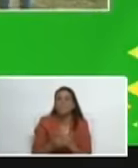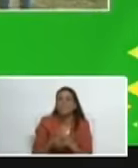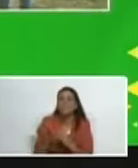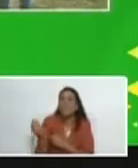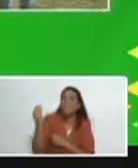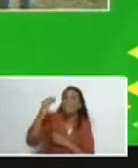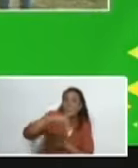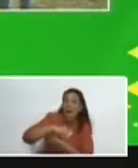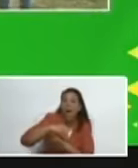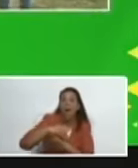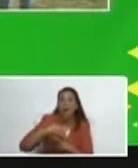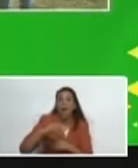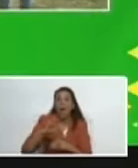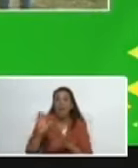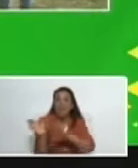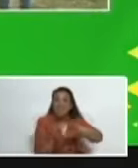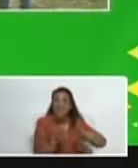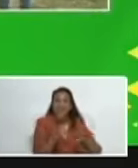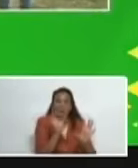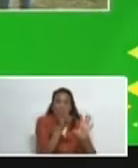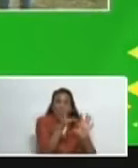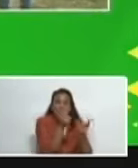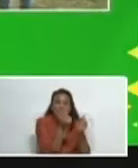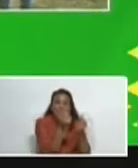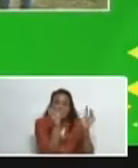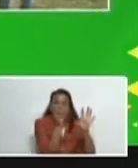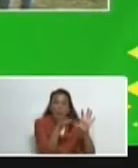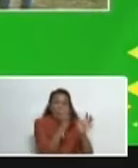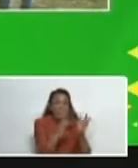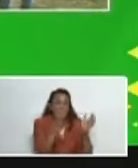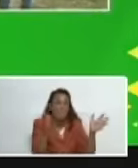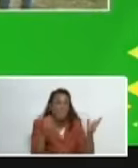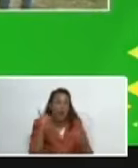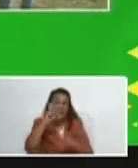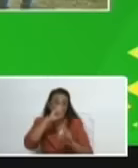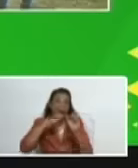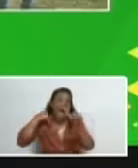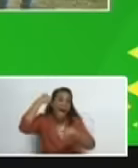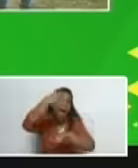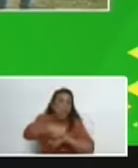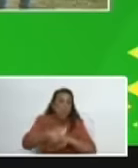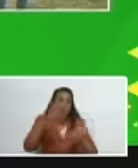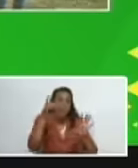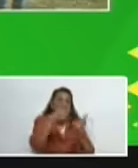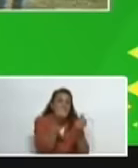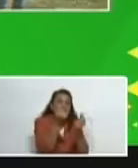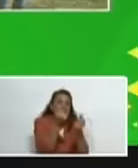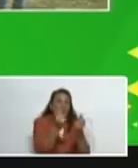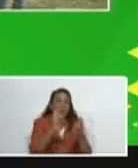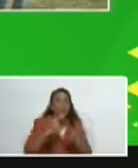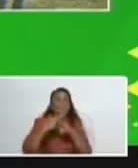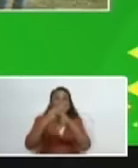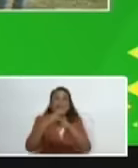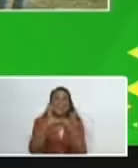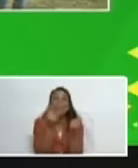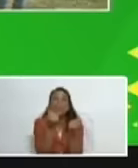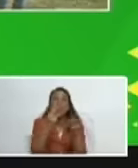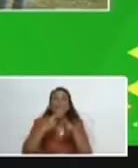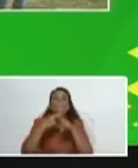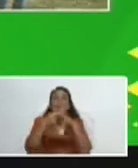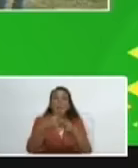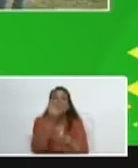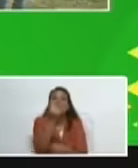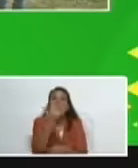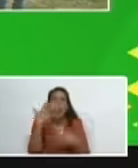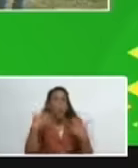además de la bolsa y del crecimiento que hemos tenido en los créditos, es un tema, es